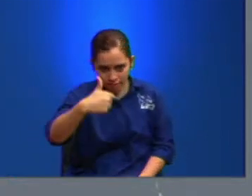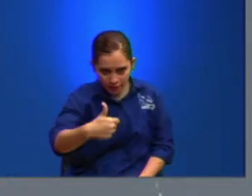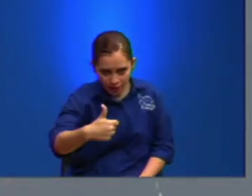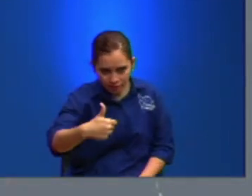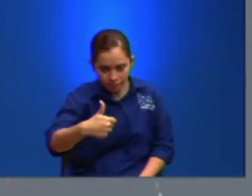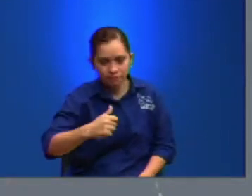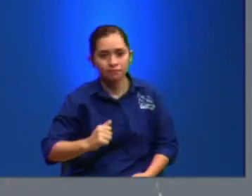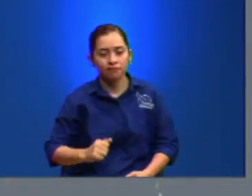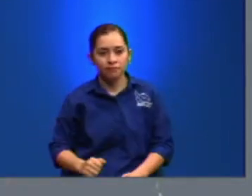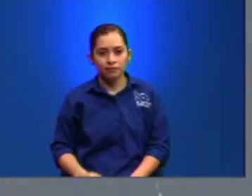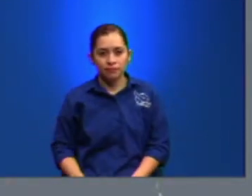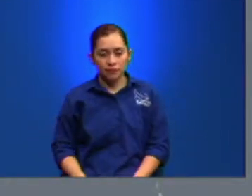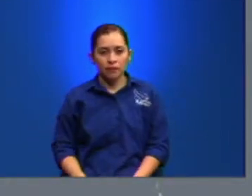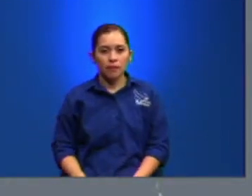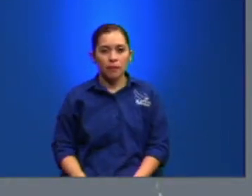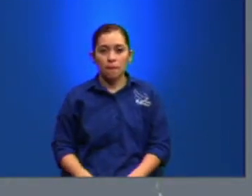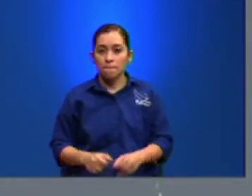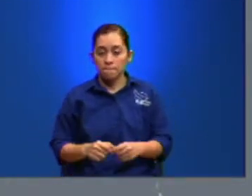es al cuerpo